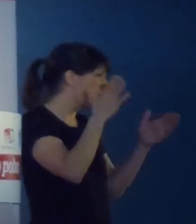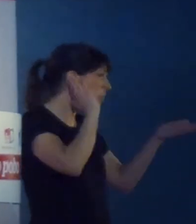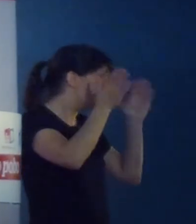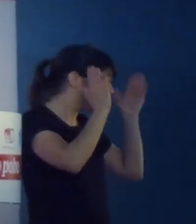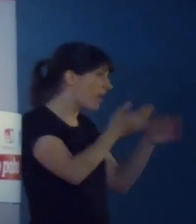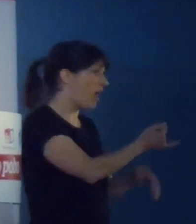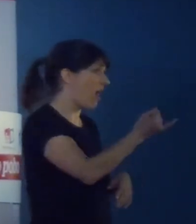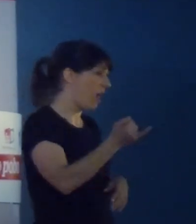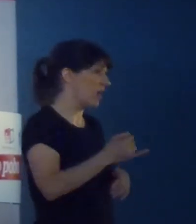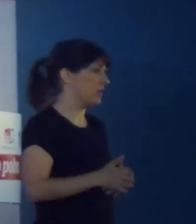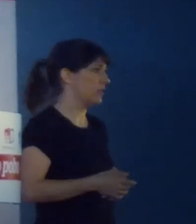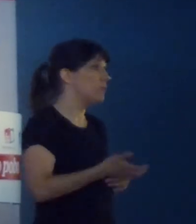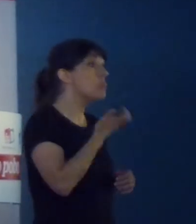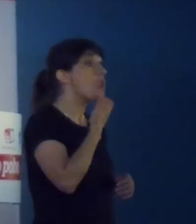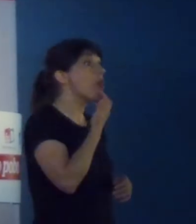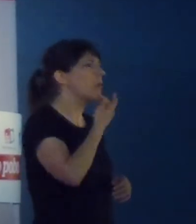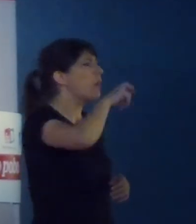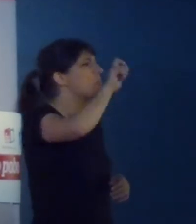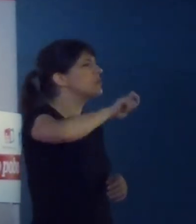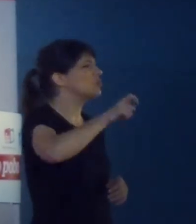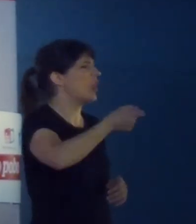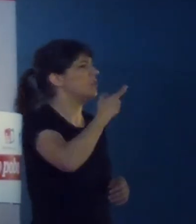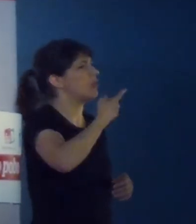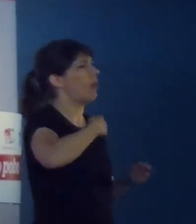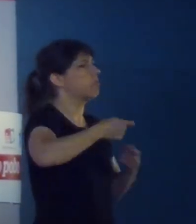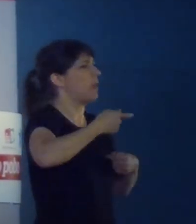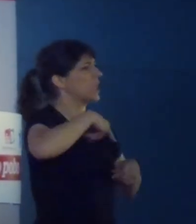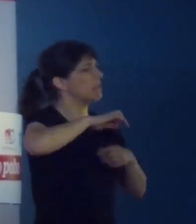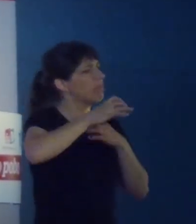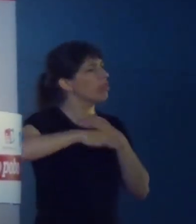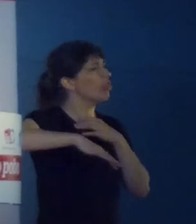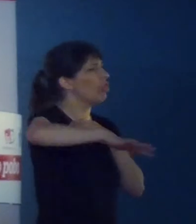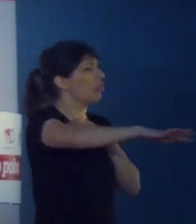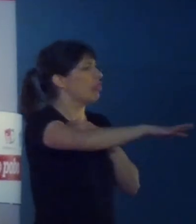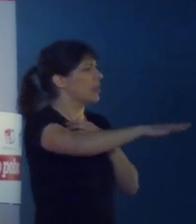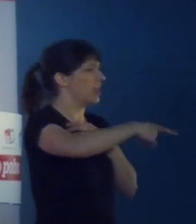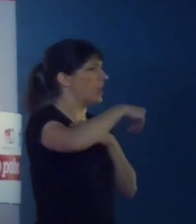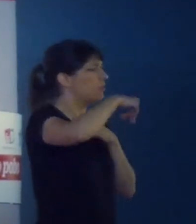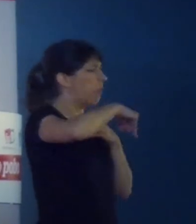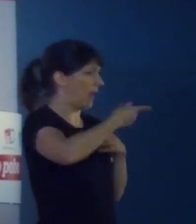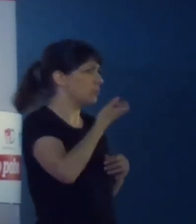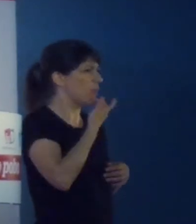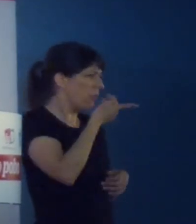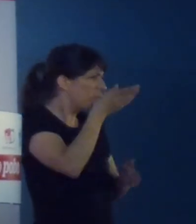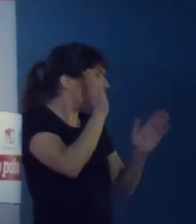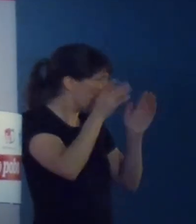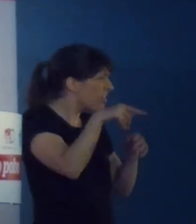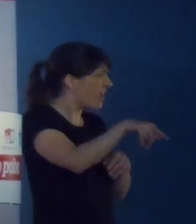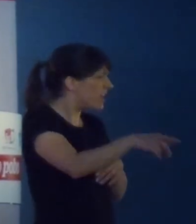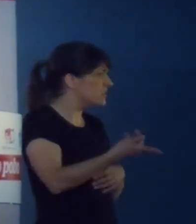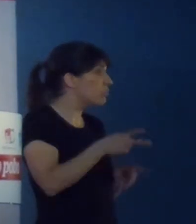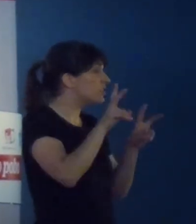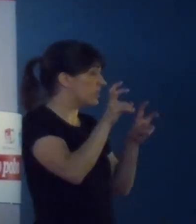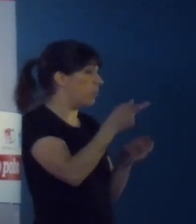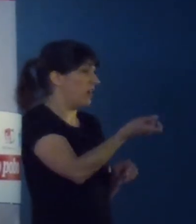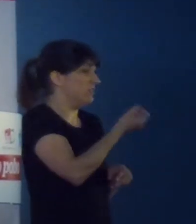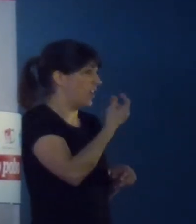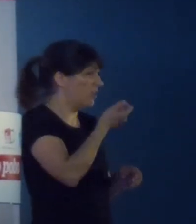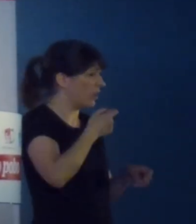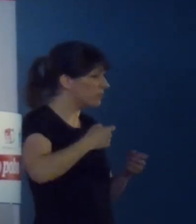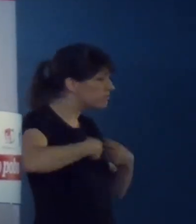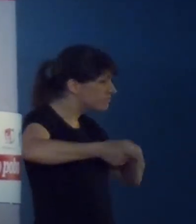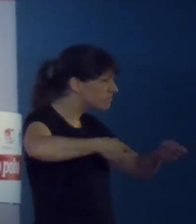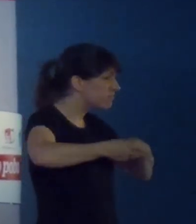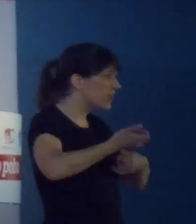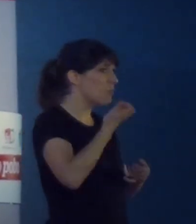violencia dos narcotraficantes en toda a Rosa de Rías Baixas, esa violencia que tiña